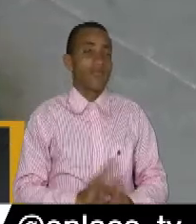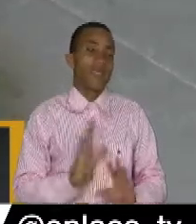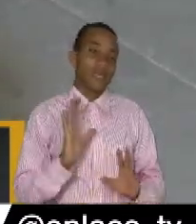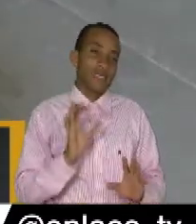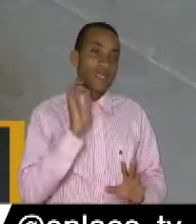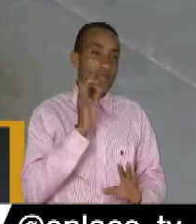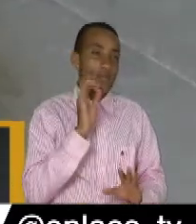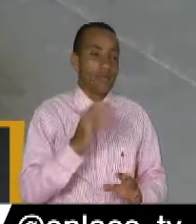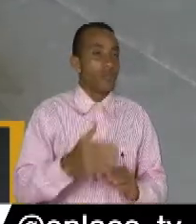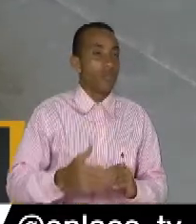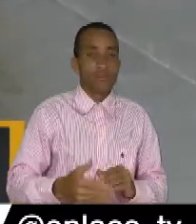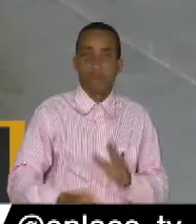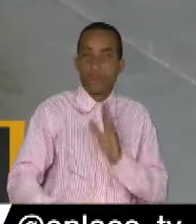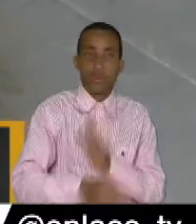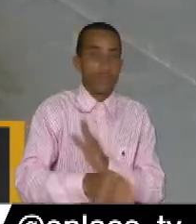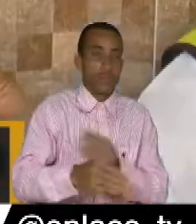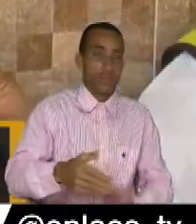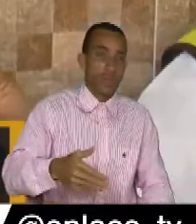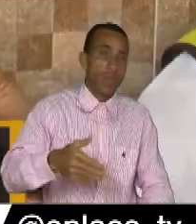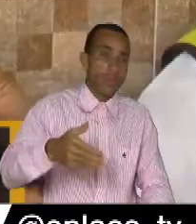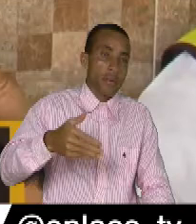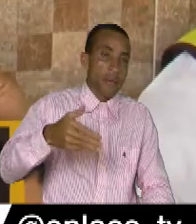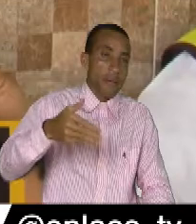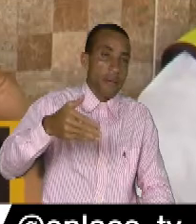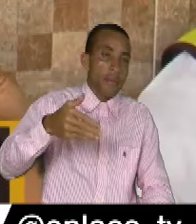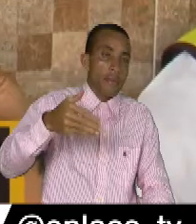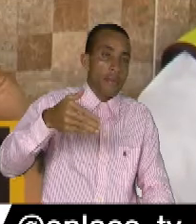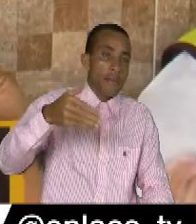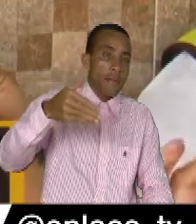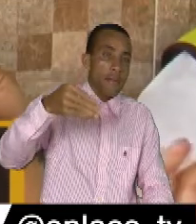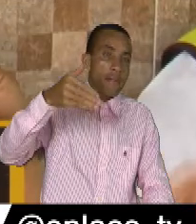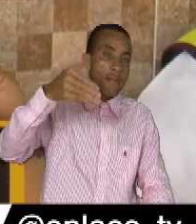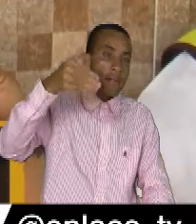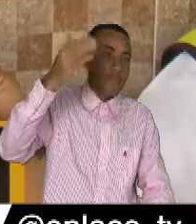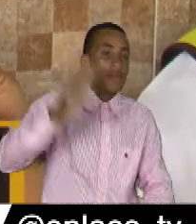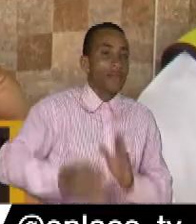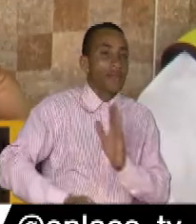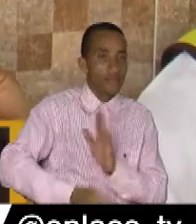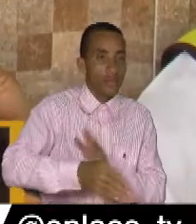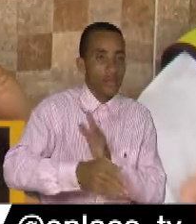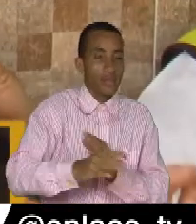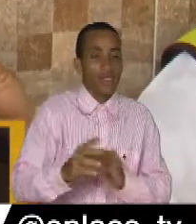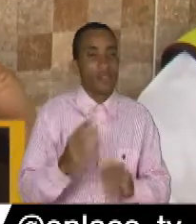sigo creciendo, no mucho como antes, pero sí hay un problema de los